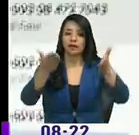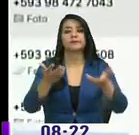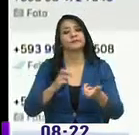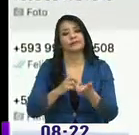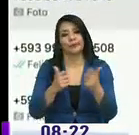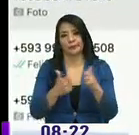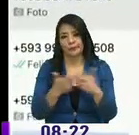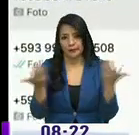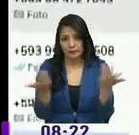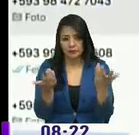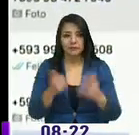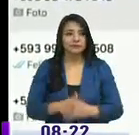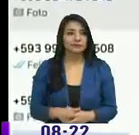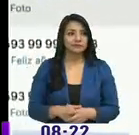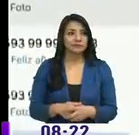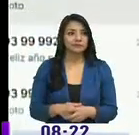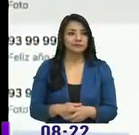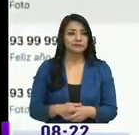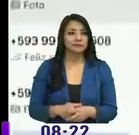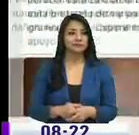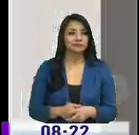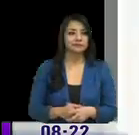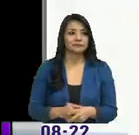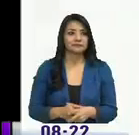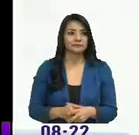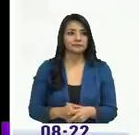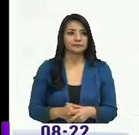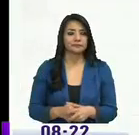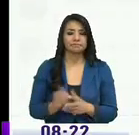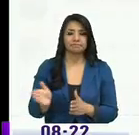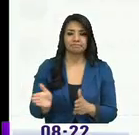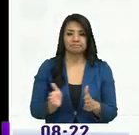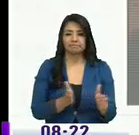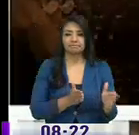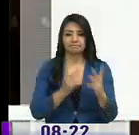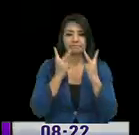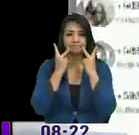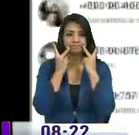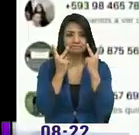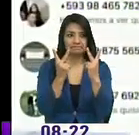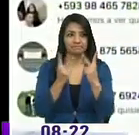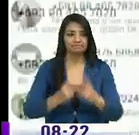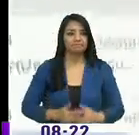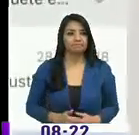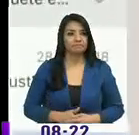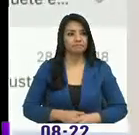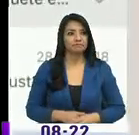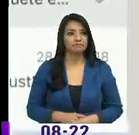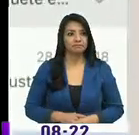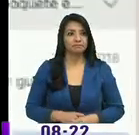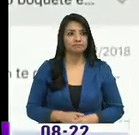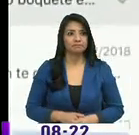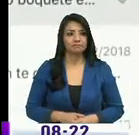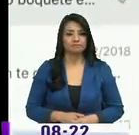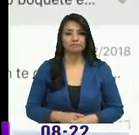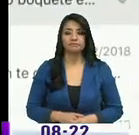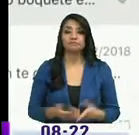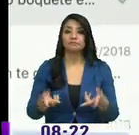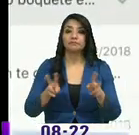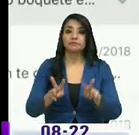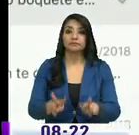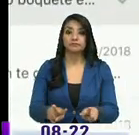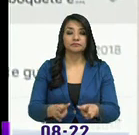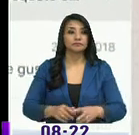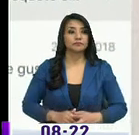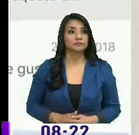problema más, dañada la calle. Terrible. Ahí estamos viendo, también es de considerar. Miren aquí lo que pasa, esto